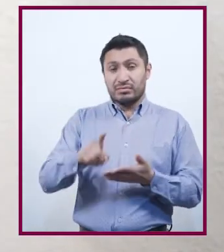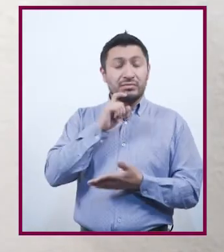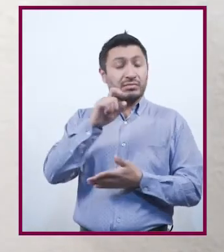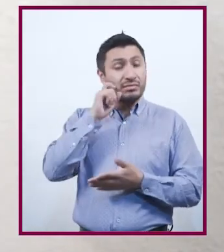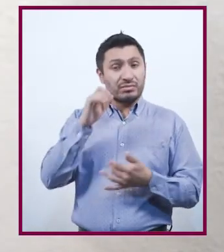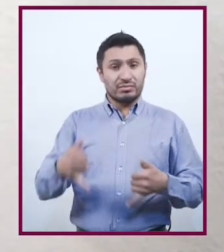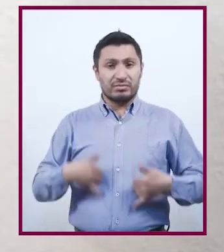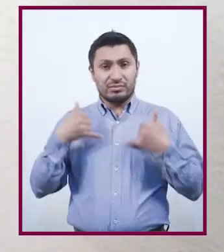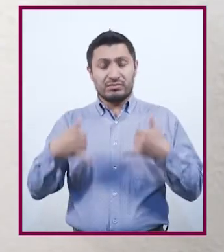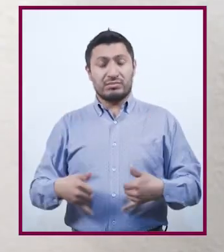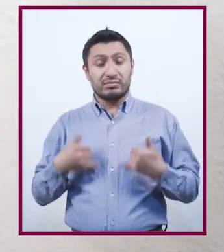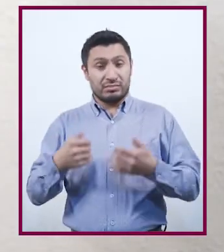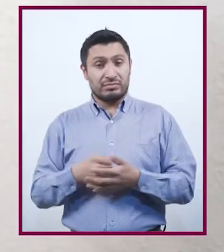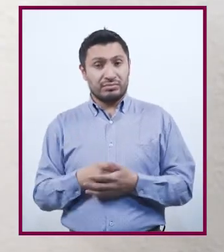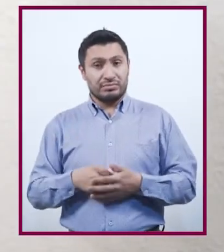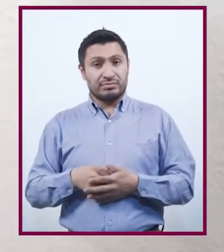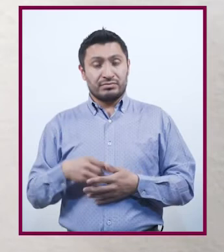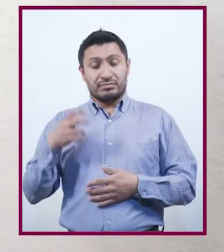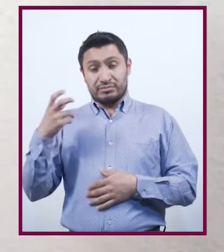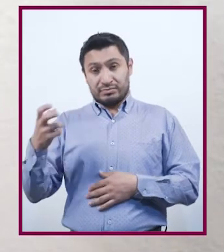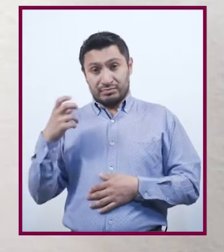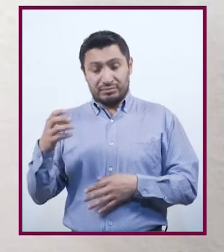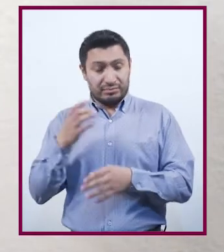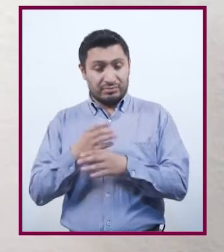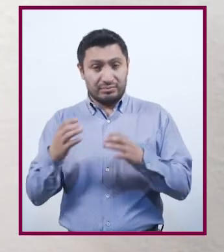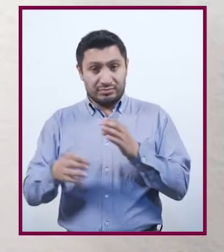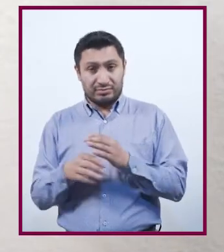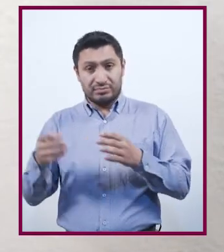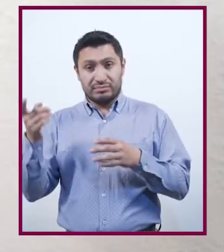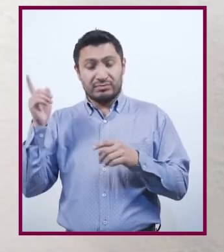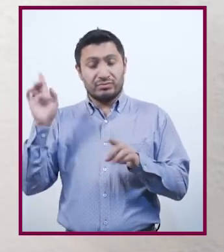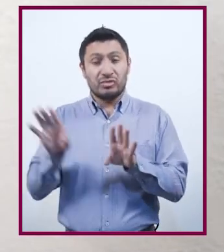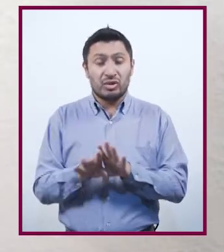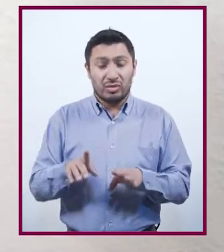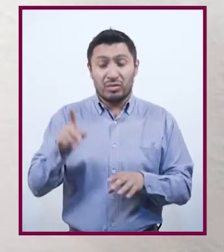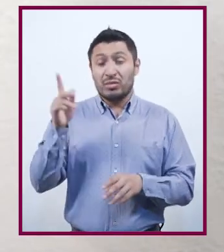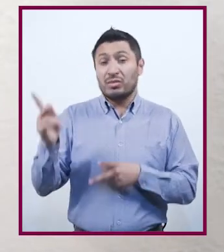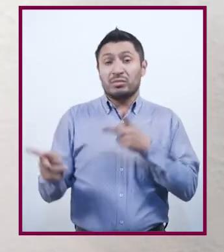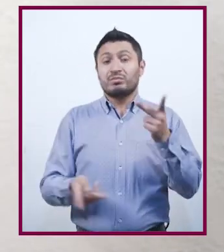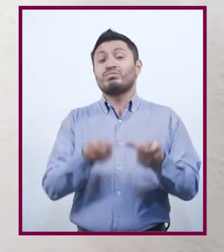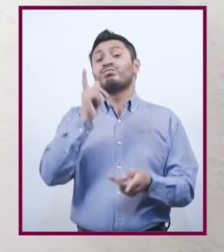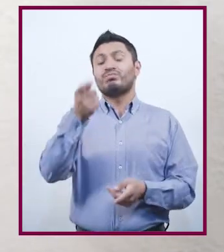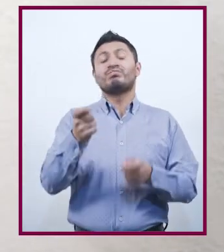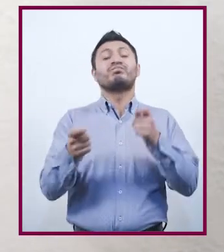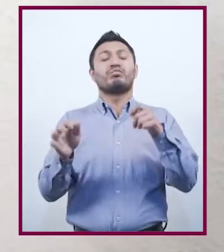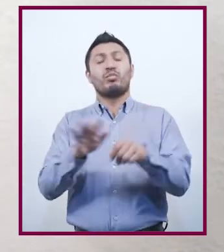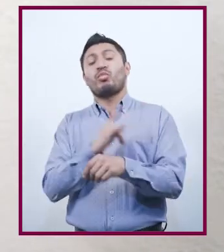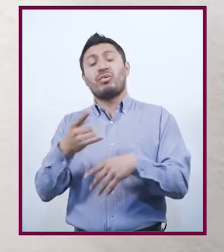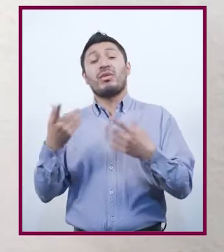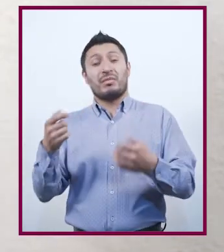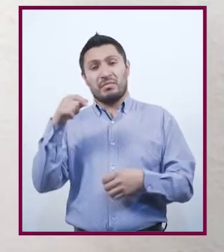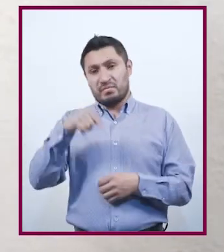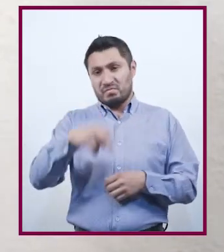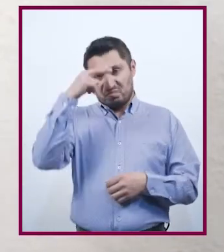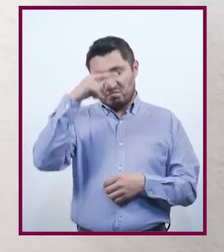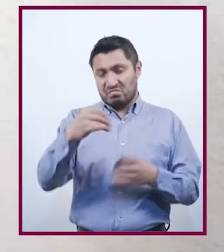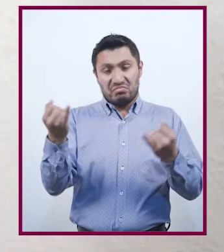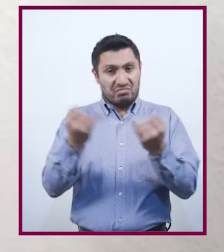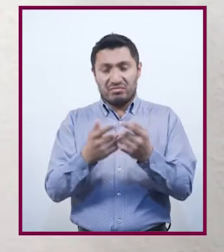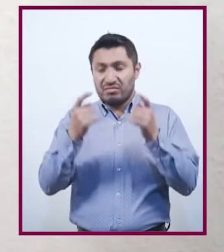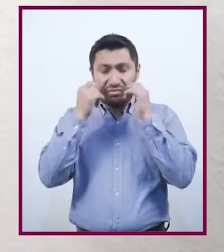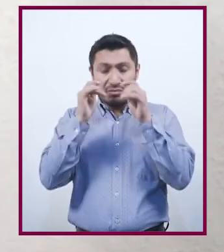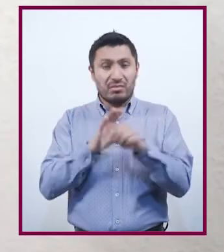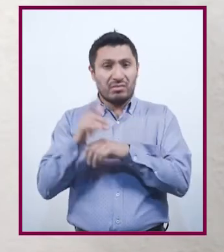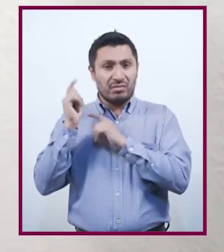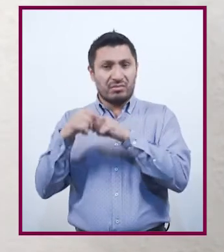a los derechos sexuales de jóvenes y adolescentes, este tipo de casos comienzan a ser cuestionados en otros países, incluso en el nuestro,